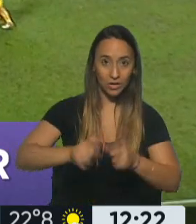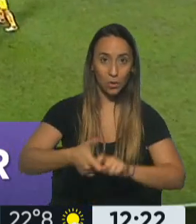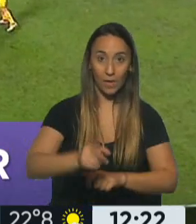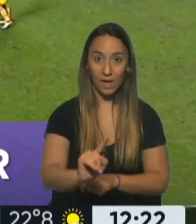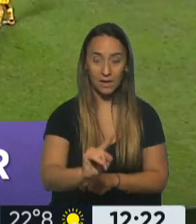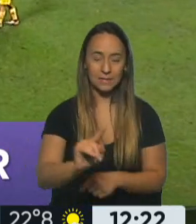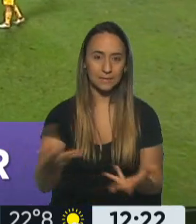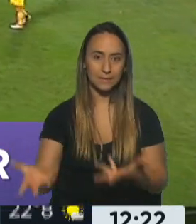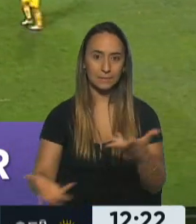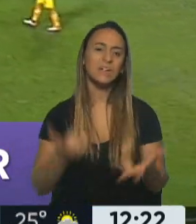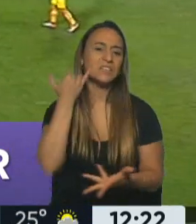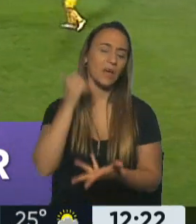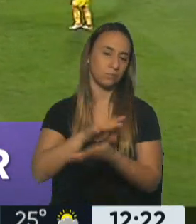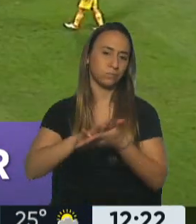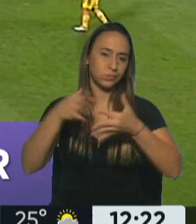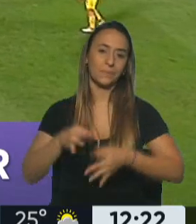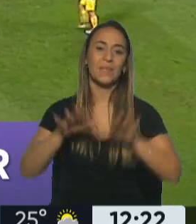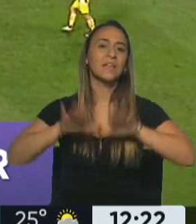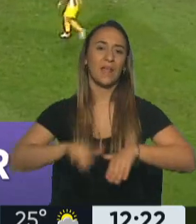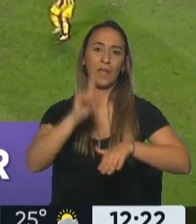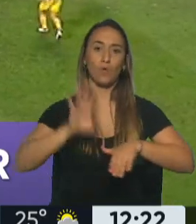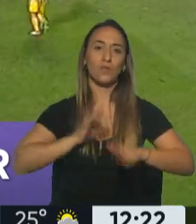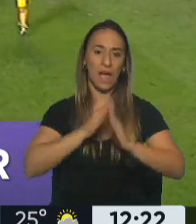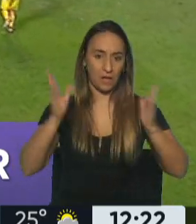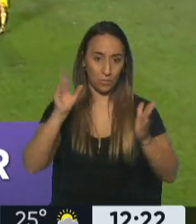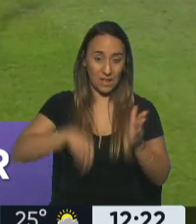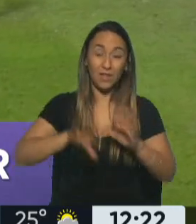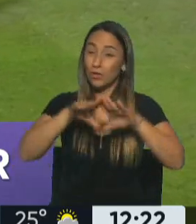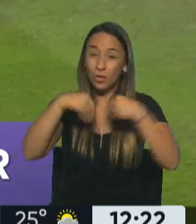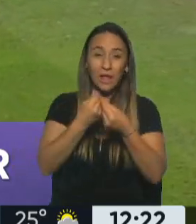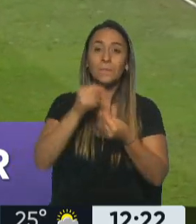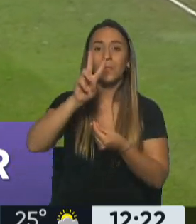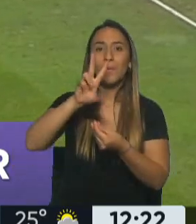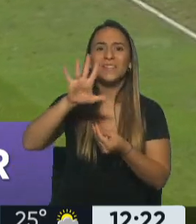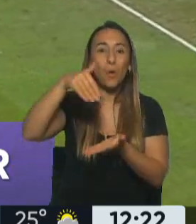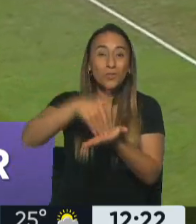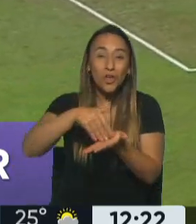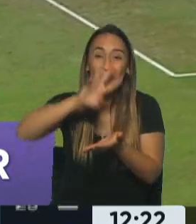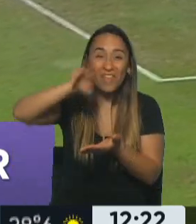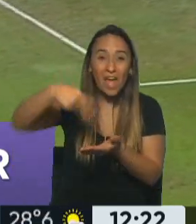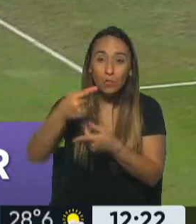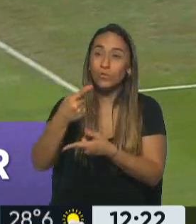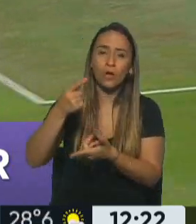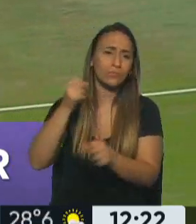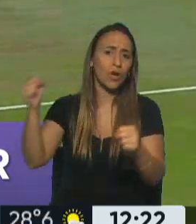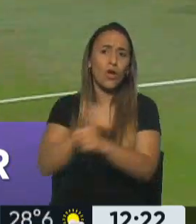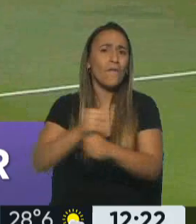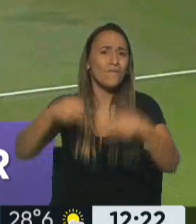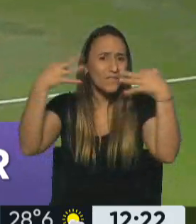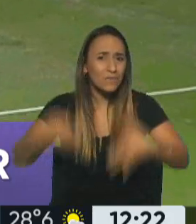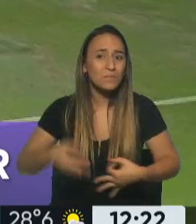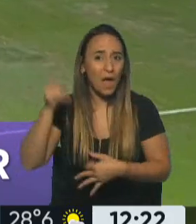zanjado la realidad es que se va a quedar un año 25 millones de euros para riv un millón para el equipo chaqueño que lo